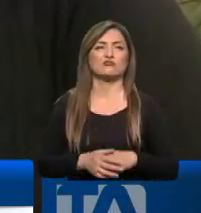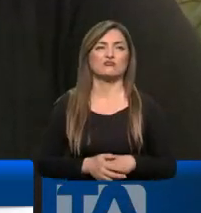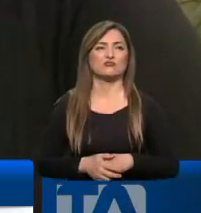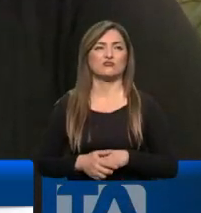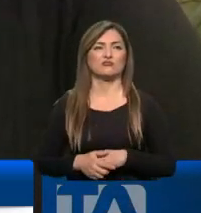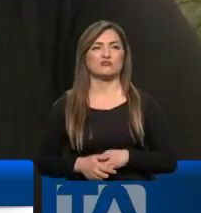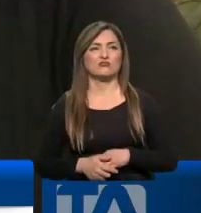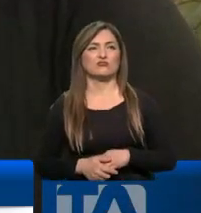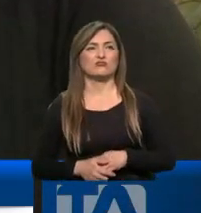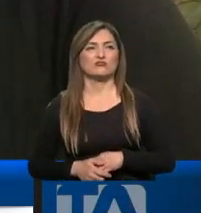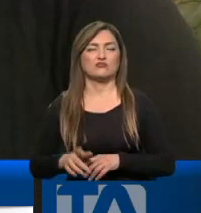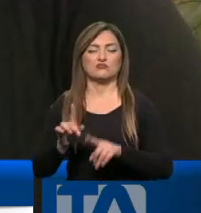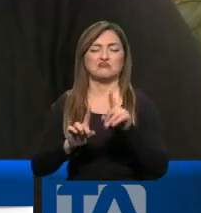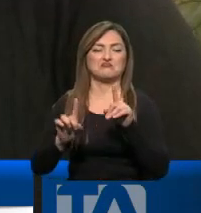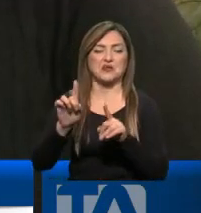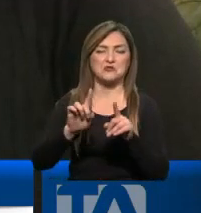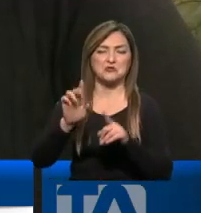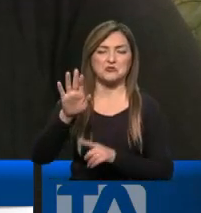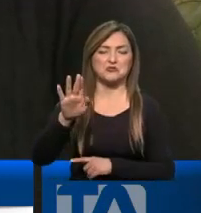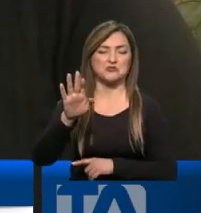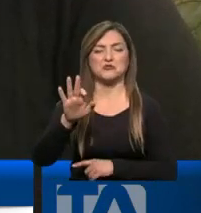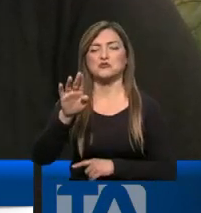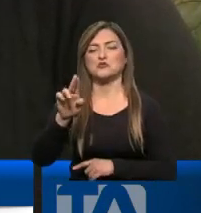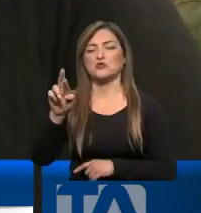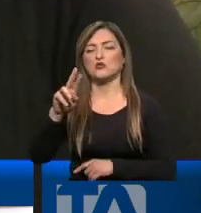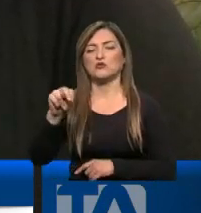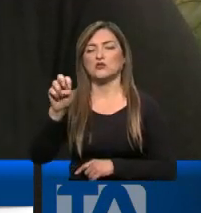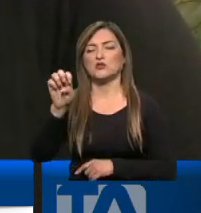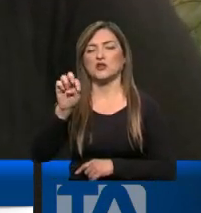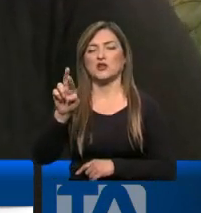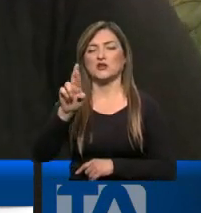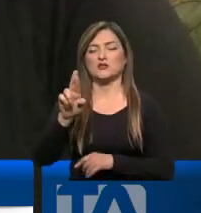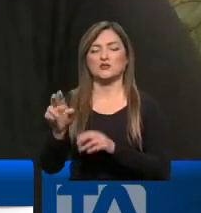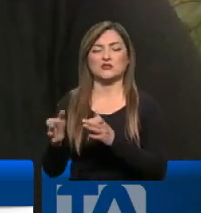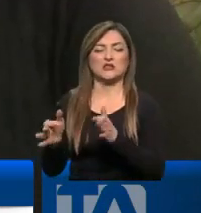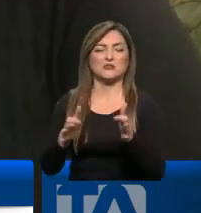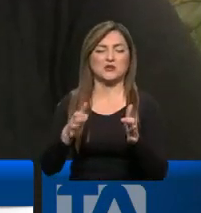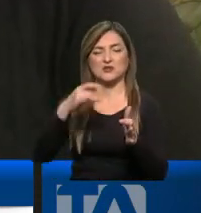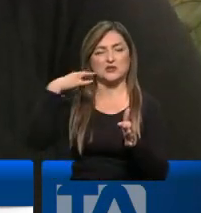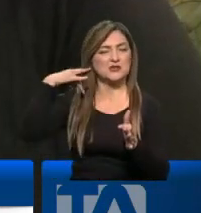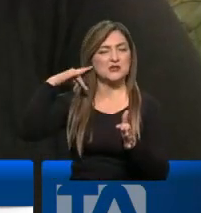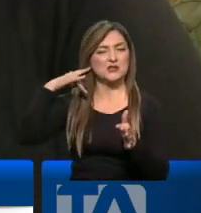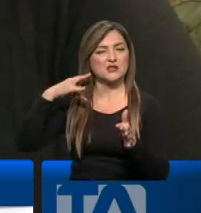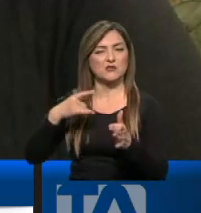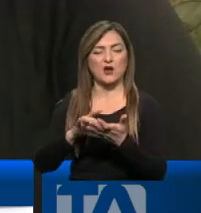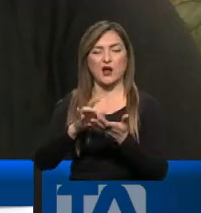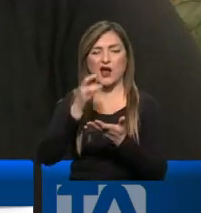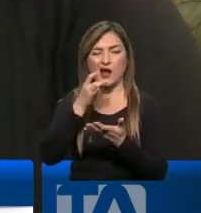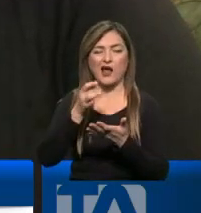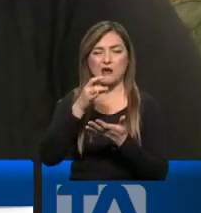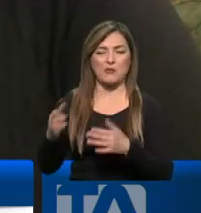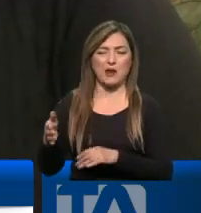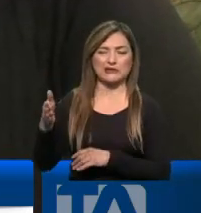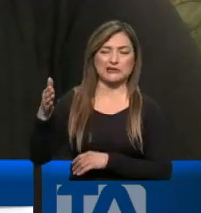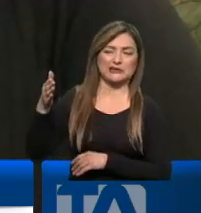un diagnóstico del síndrome de Turner y no pueden seguir un tratamiento adecuado, que a la edad de la niñez es la hormona de crecimiento, la